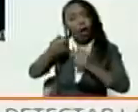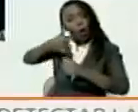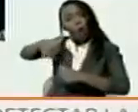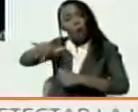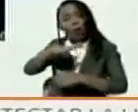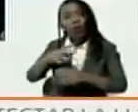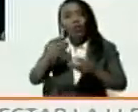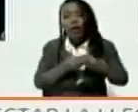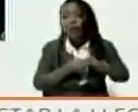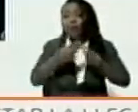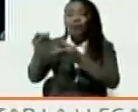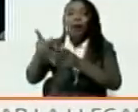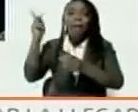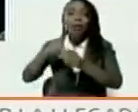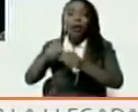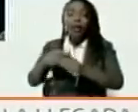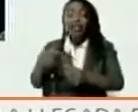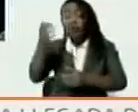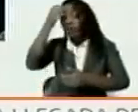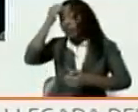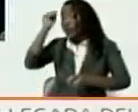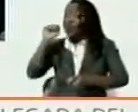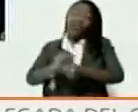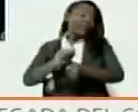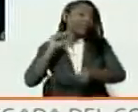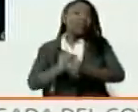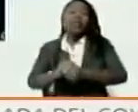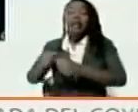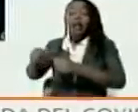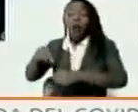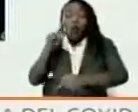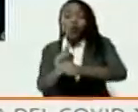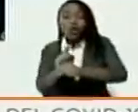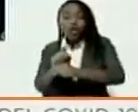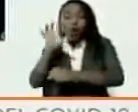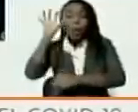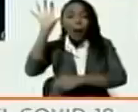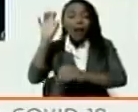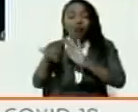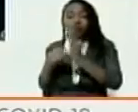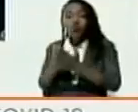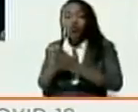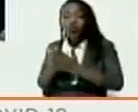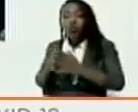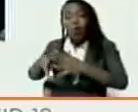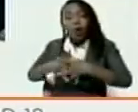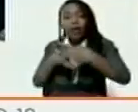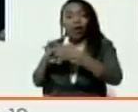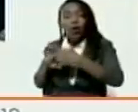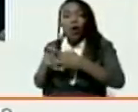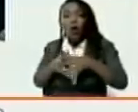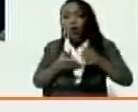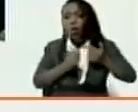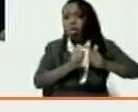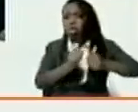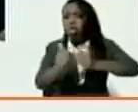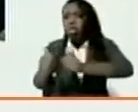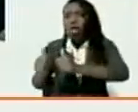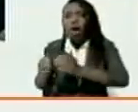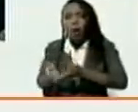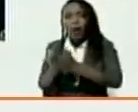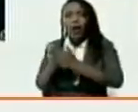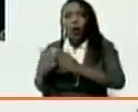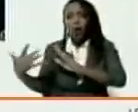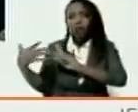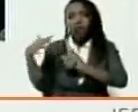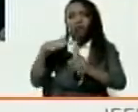exportación petrolera es brutal por parte del gobierno de Estados Unidos, el único país del mundo. Nos persiguen los barcos, amenazan a